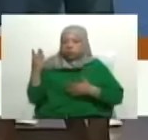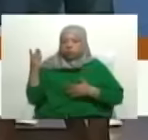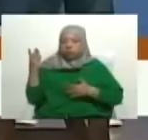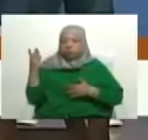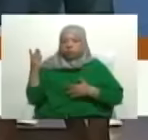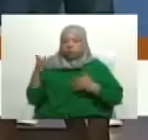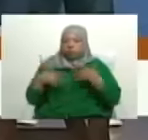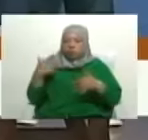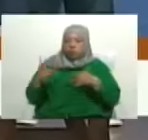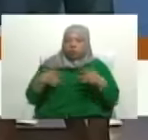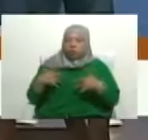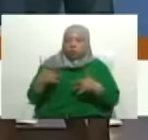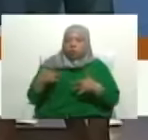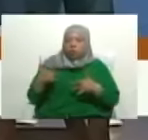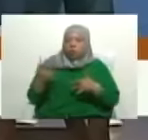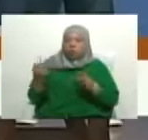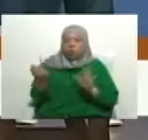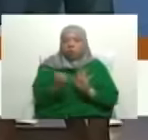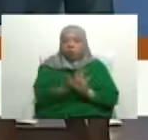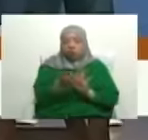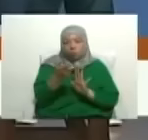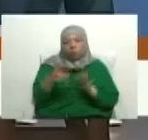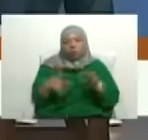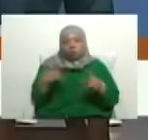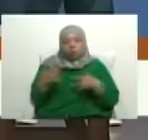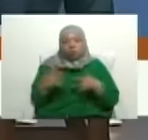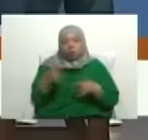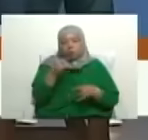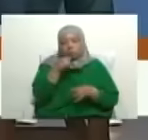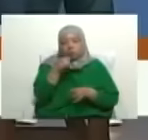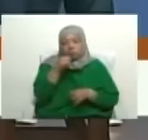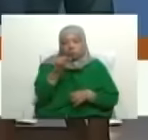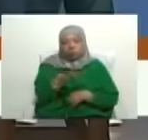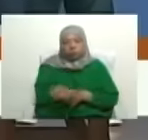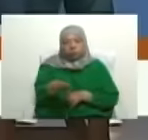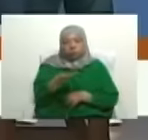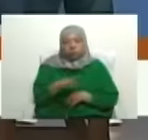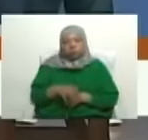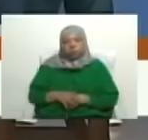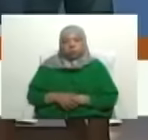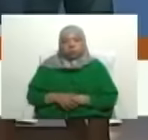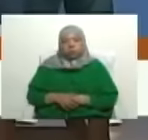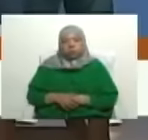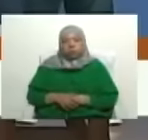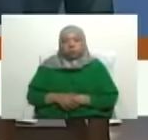los actos homicidas, los actos de sabotaje y